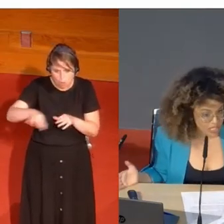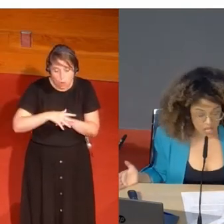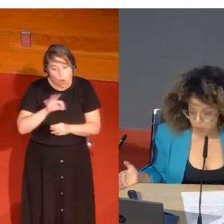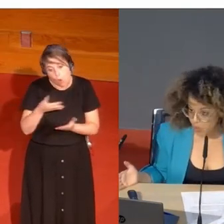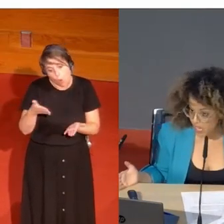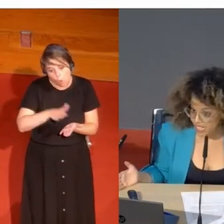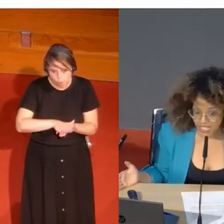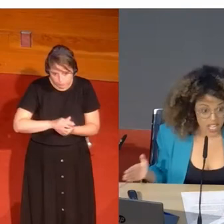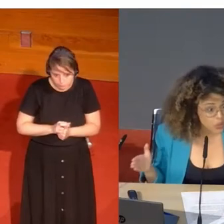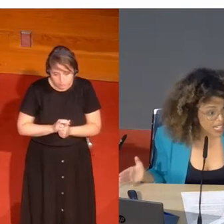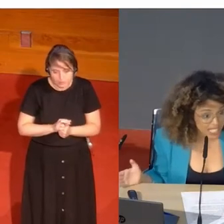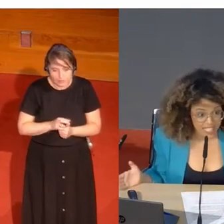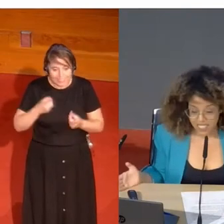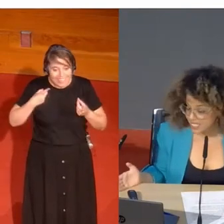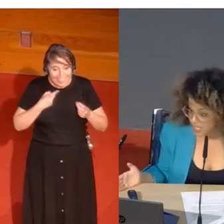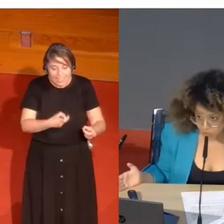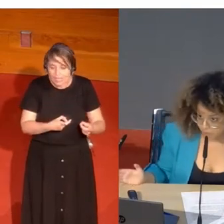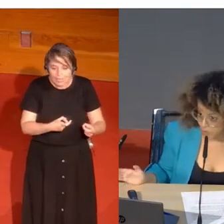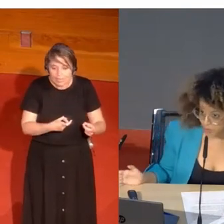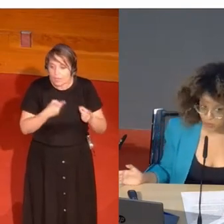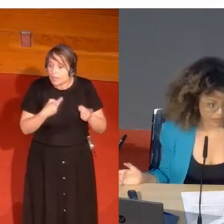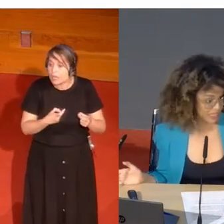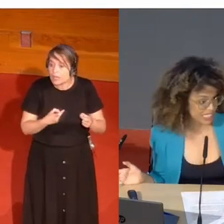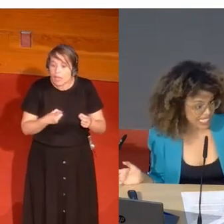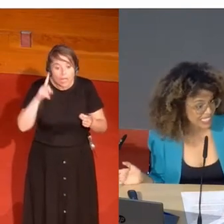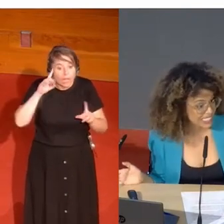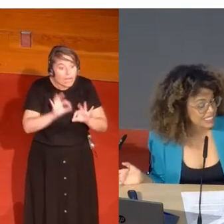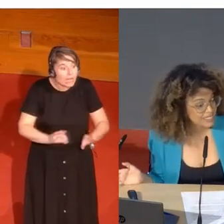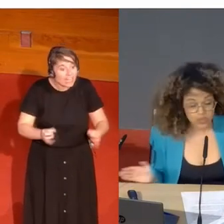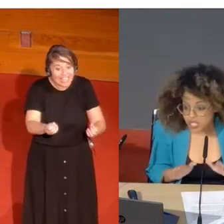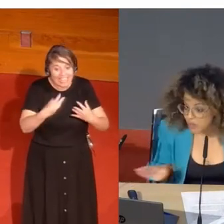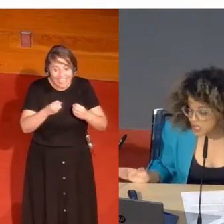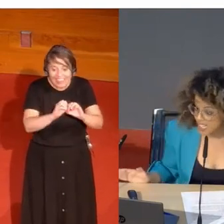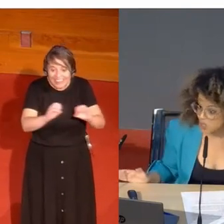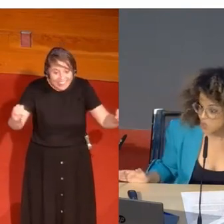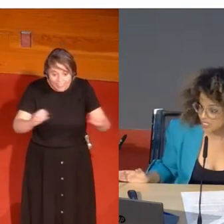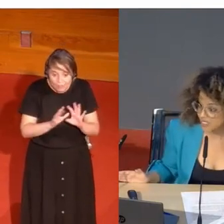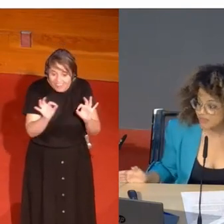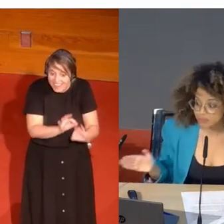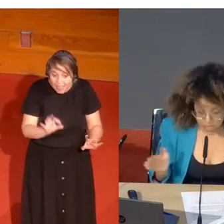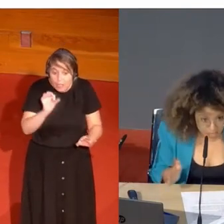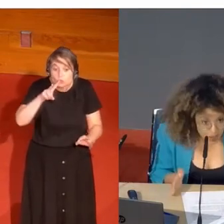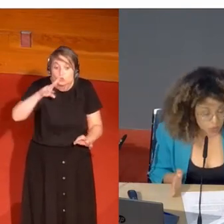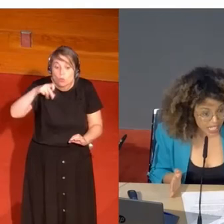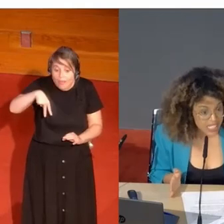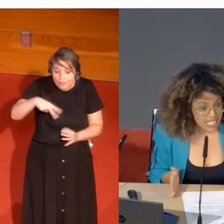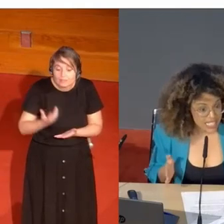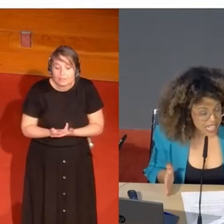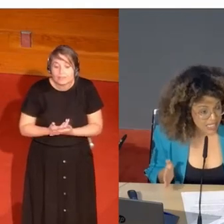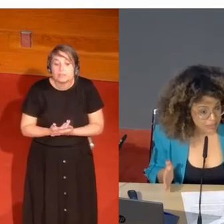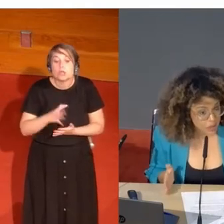han sido asesinados bajo la guerra es una guerra de la que no sabemos absolutamente nada no sabemos nada de Sudán Pues en